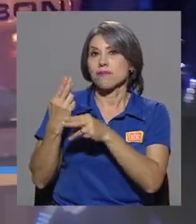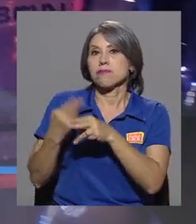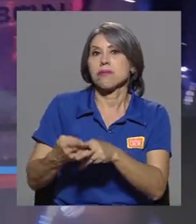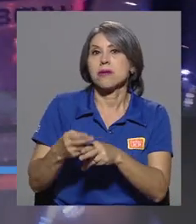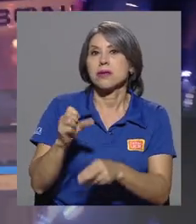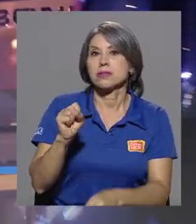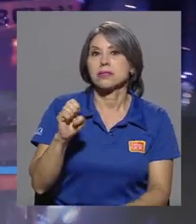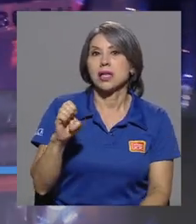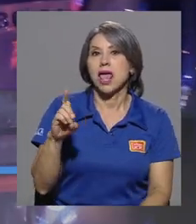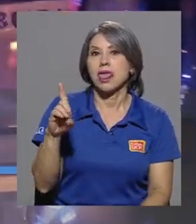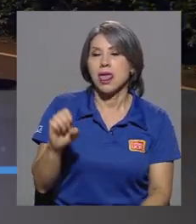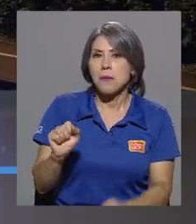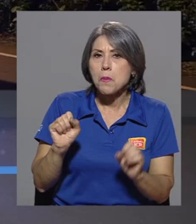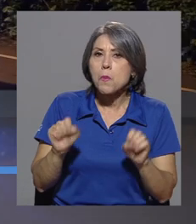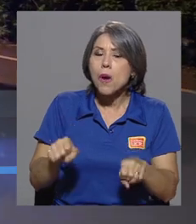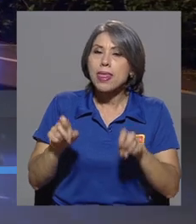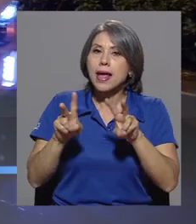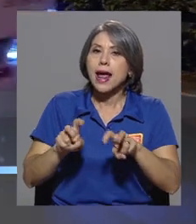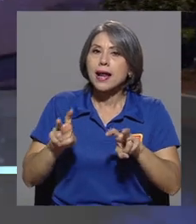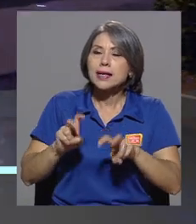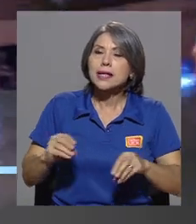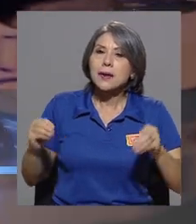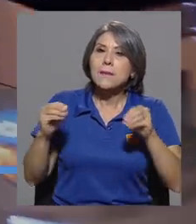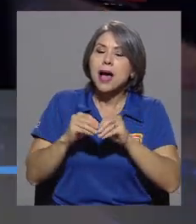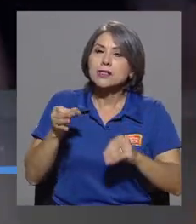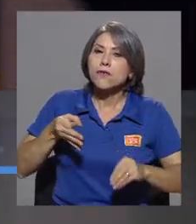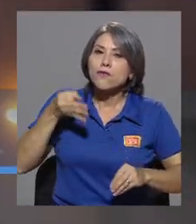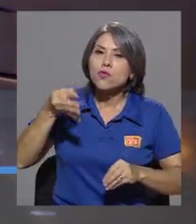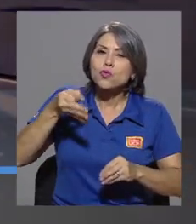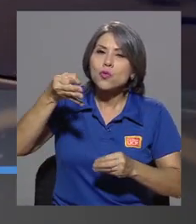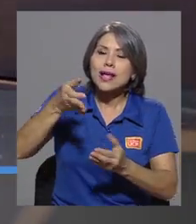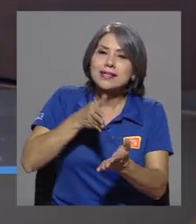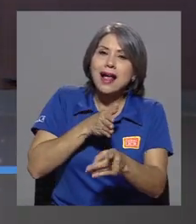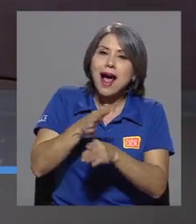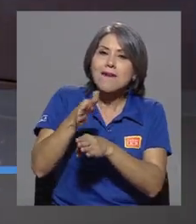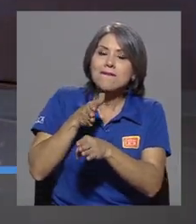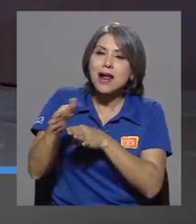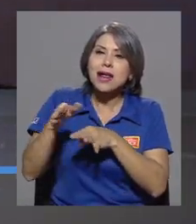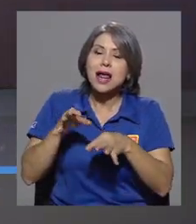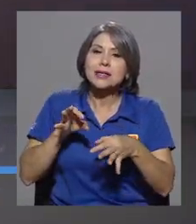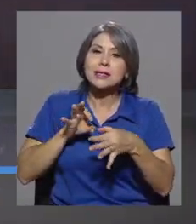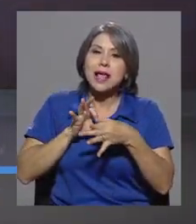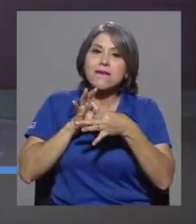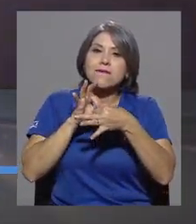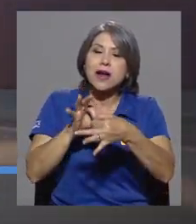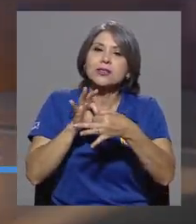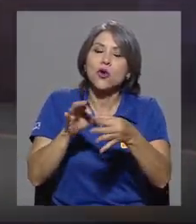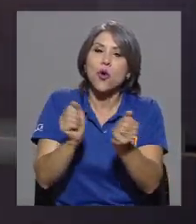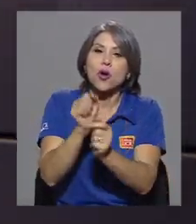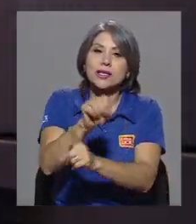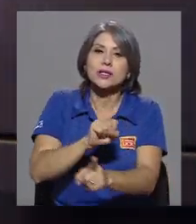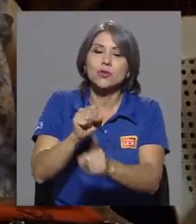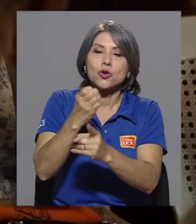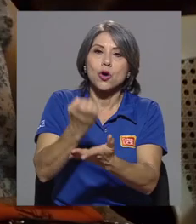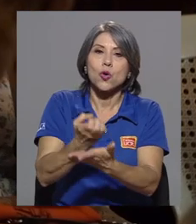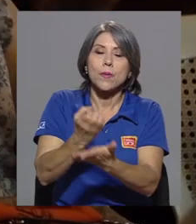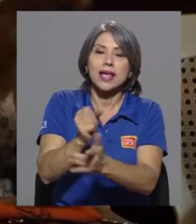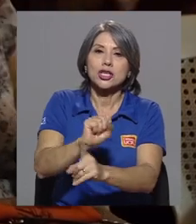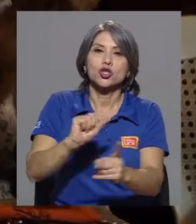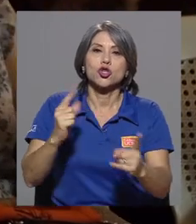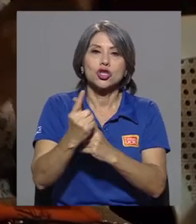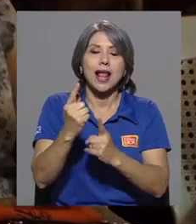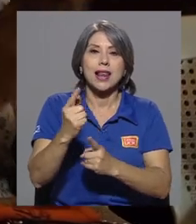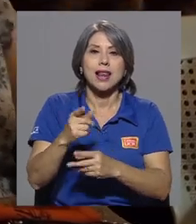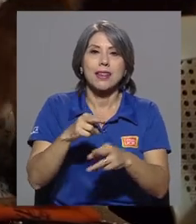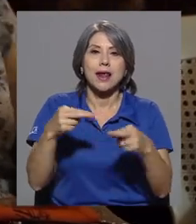poder analizar un poco más las futuras carreras más en relación con la situación económica y social